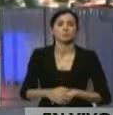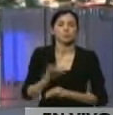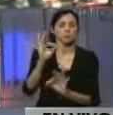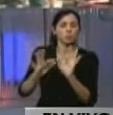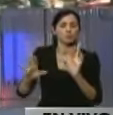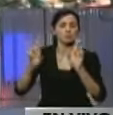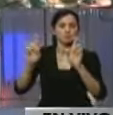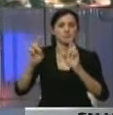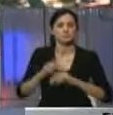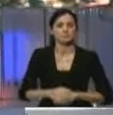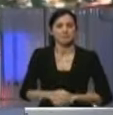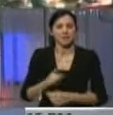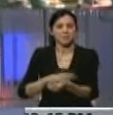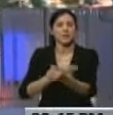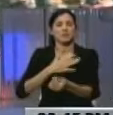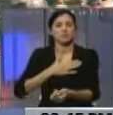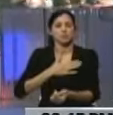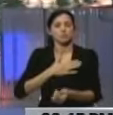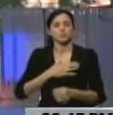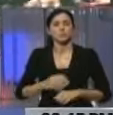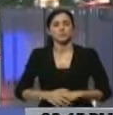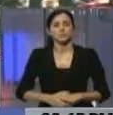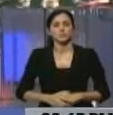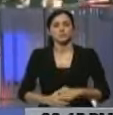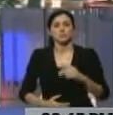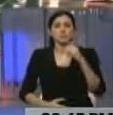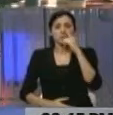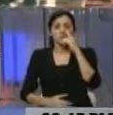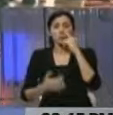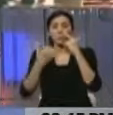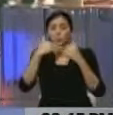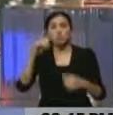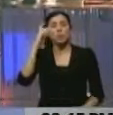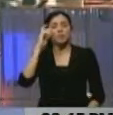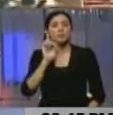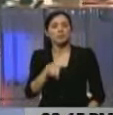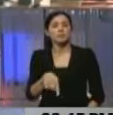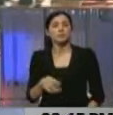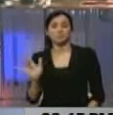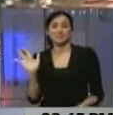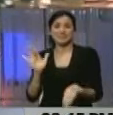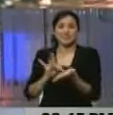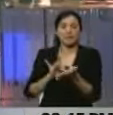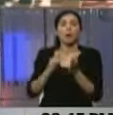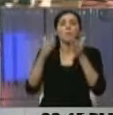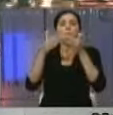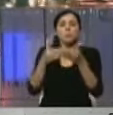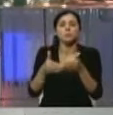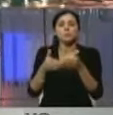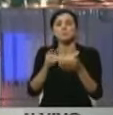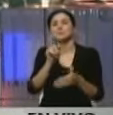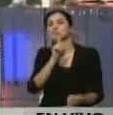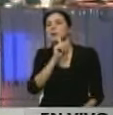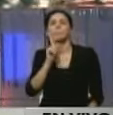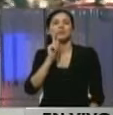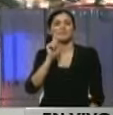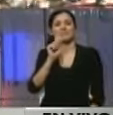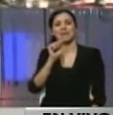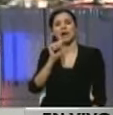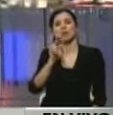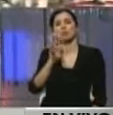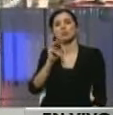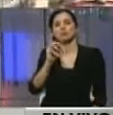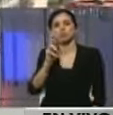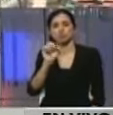Suerte, queridos hermanos de la mar. Y en los próximos días está prevista la llegada del buque Taunus I,